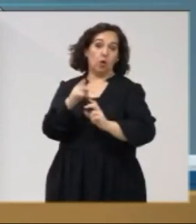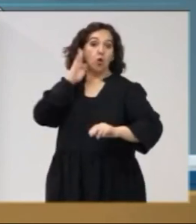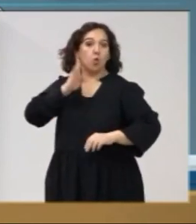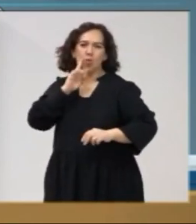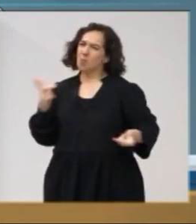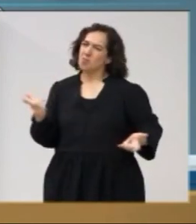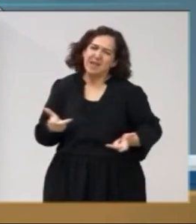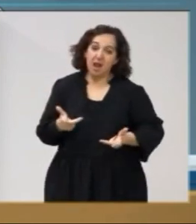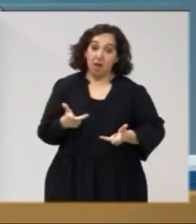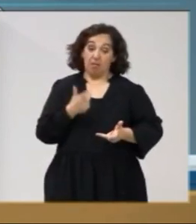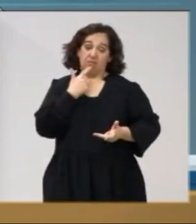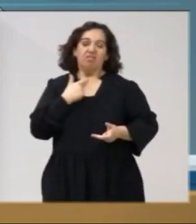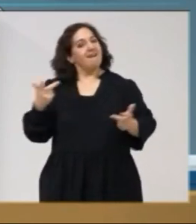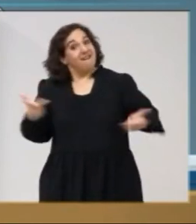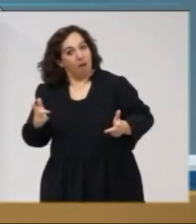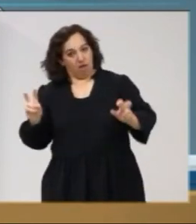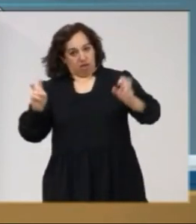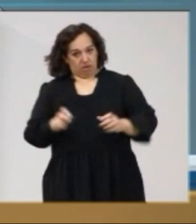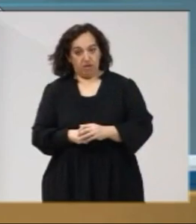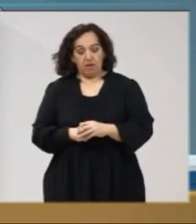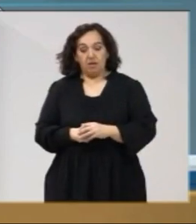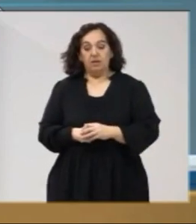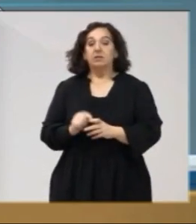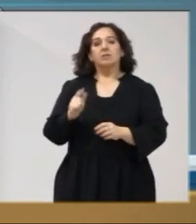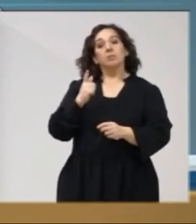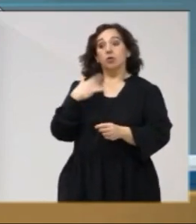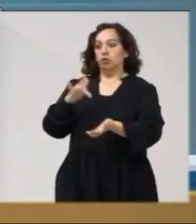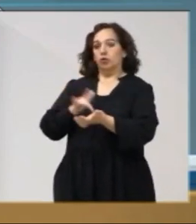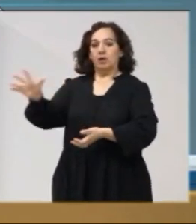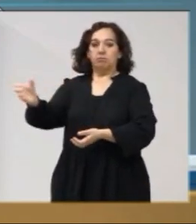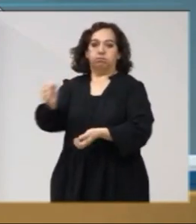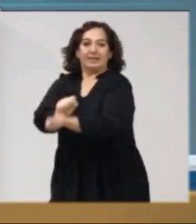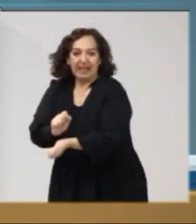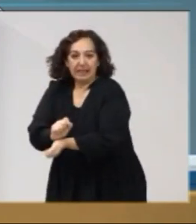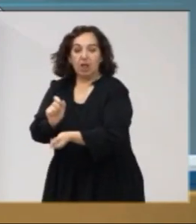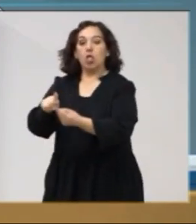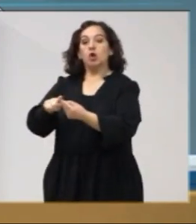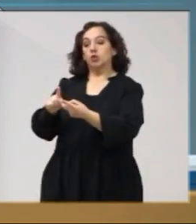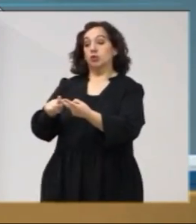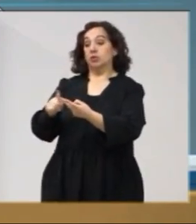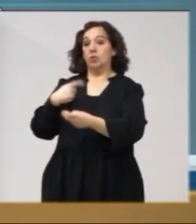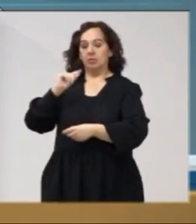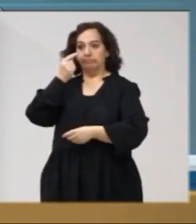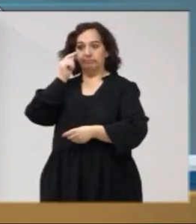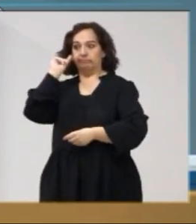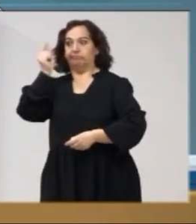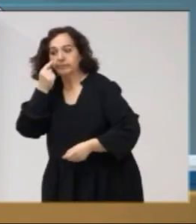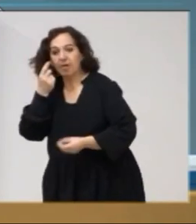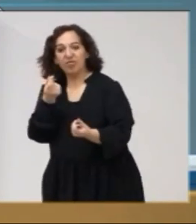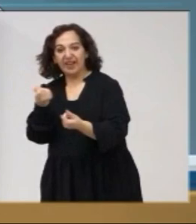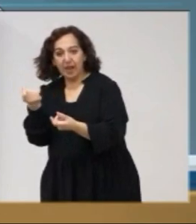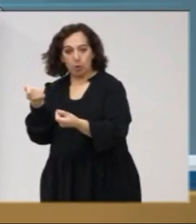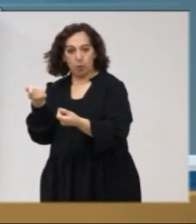muy grave, me dijo, donde había detenidos, donde habían encontrado dinero